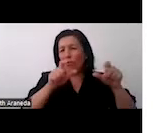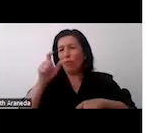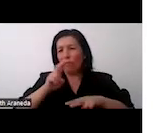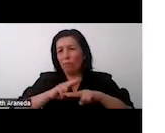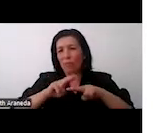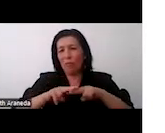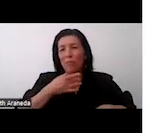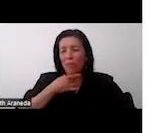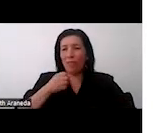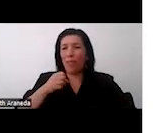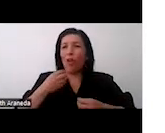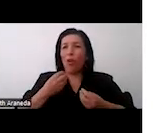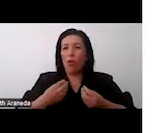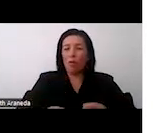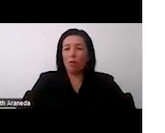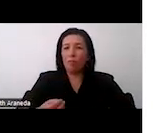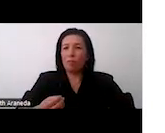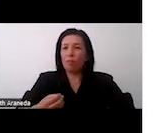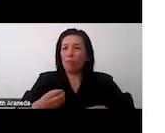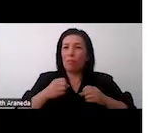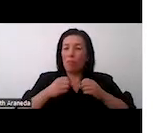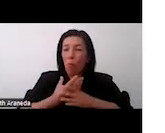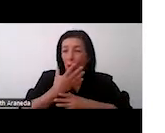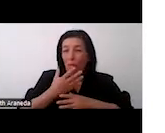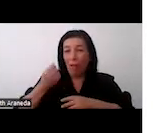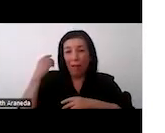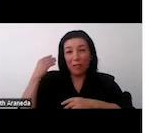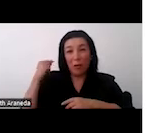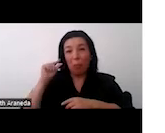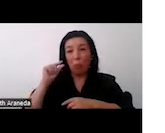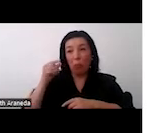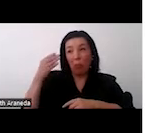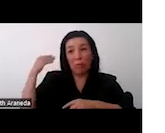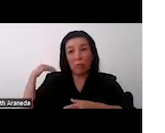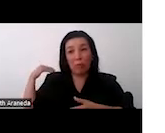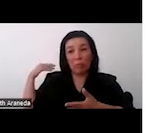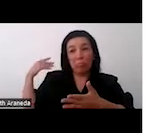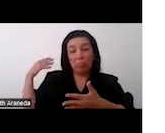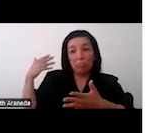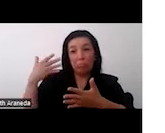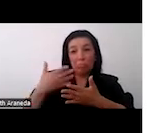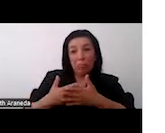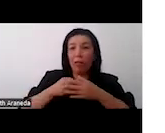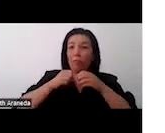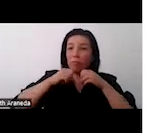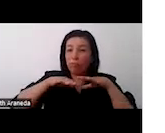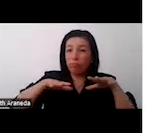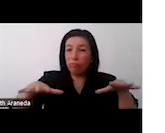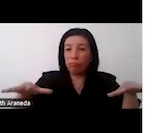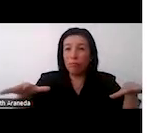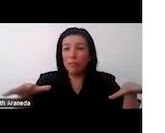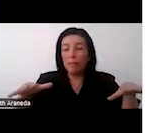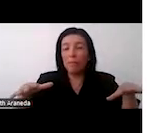boom de las aves se suscitó hace un tiempo, hace algunos años, se